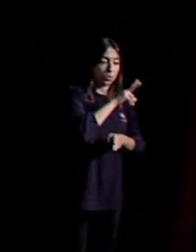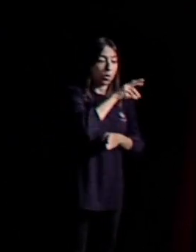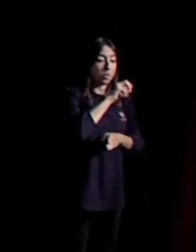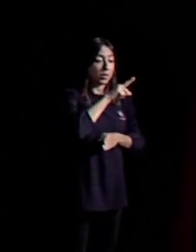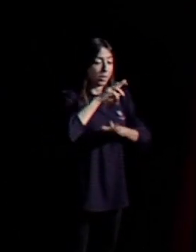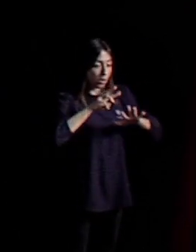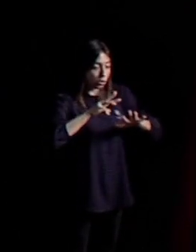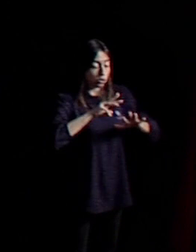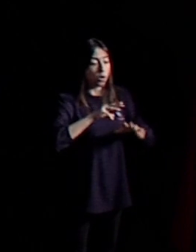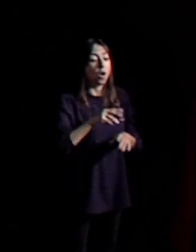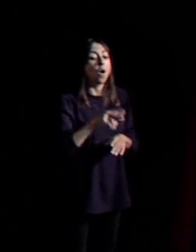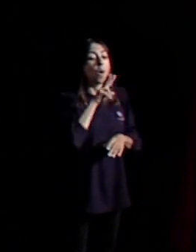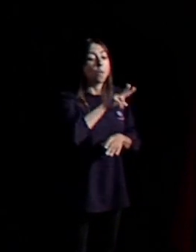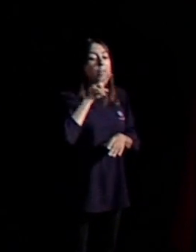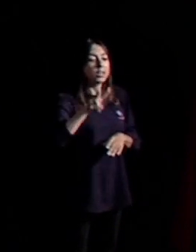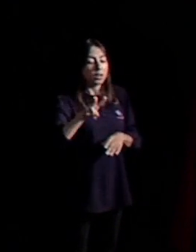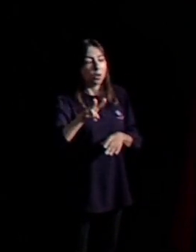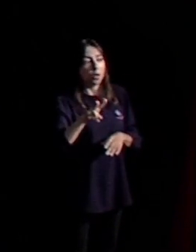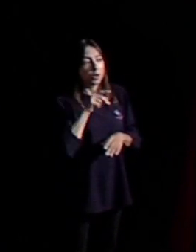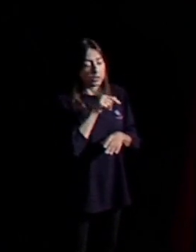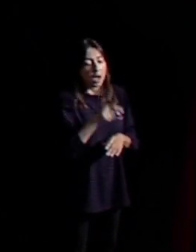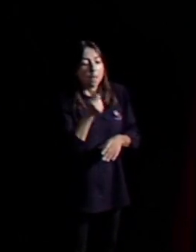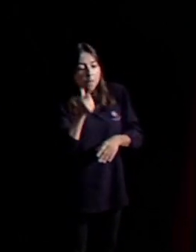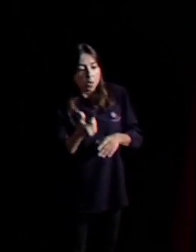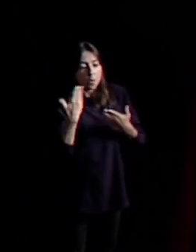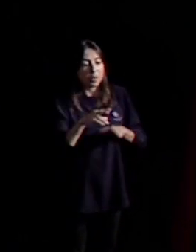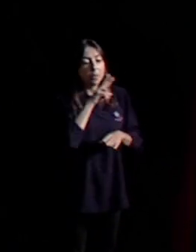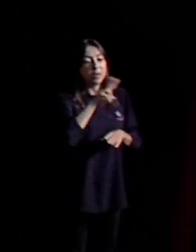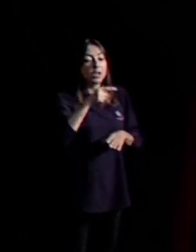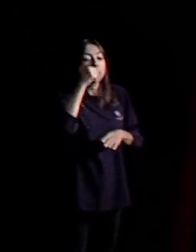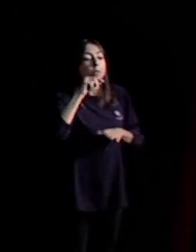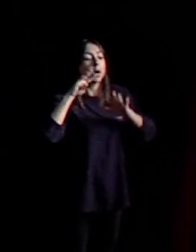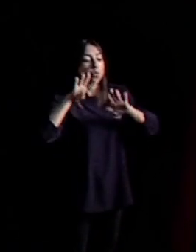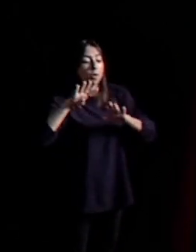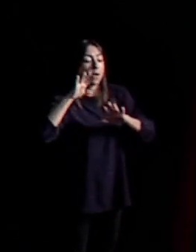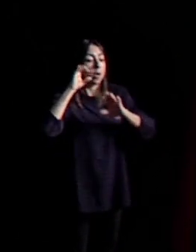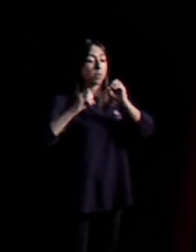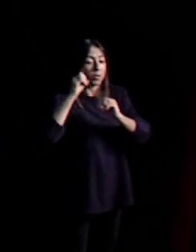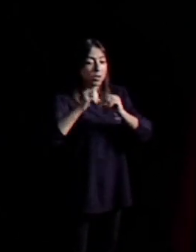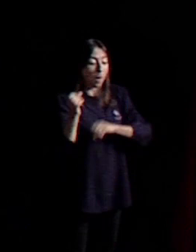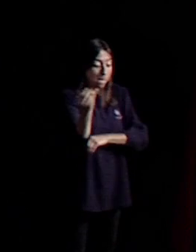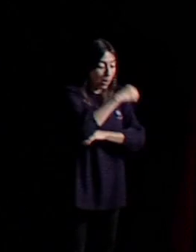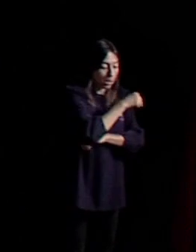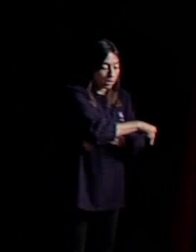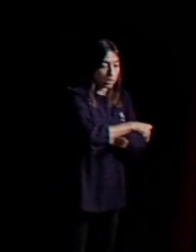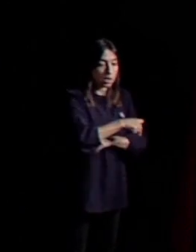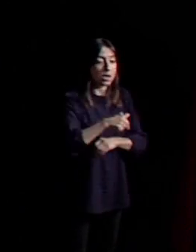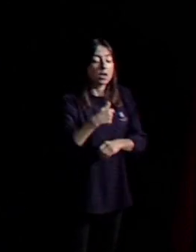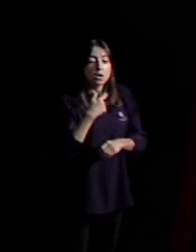2018. O sea, un 22, serán pocos, pero que ha subido un 22,9. Yo les garantizo que en el